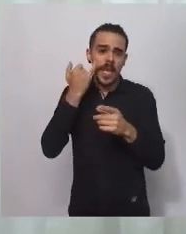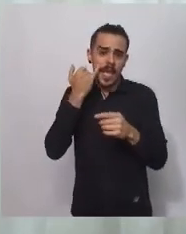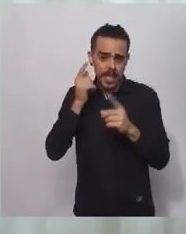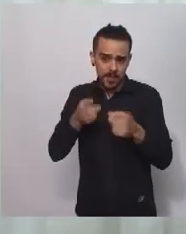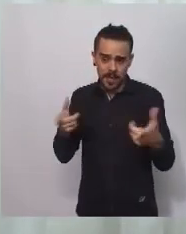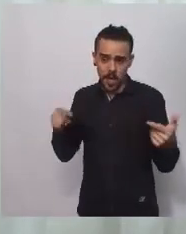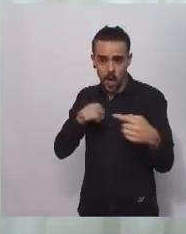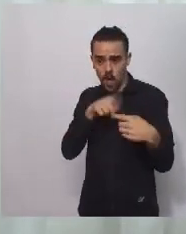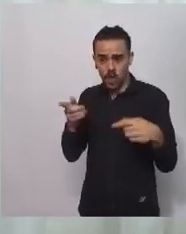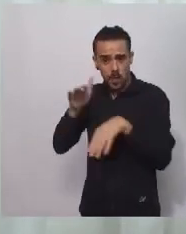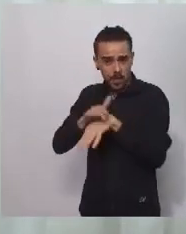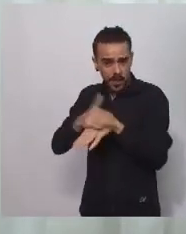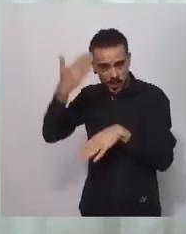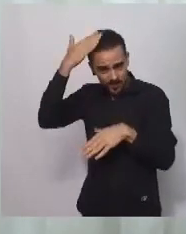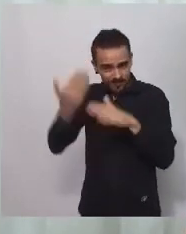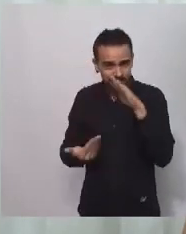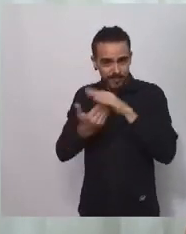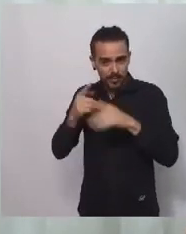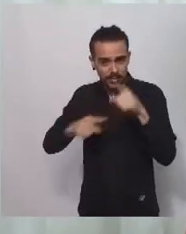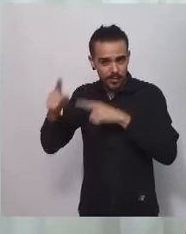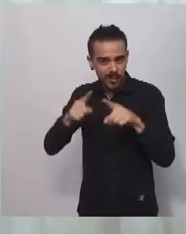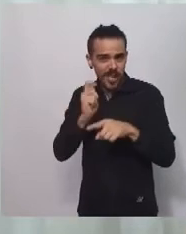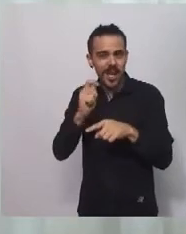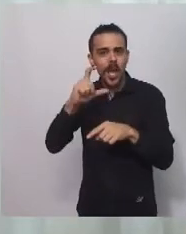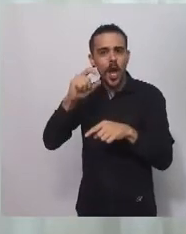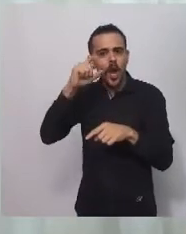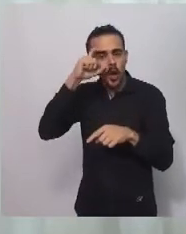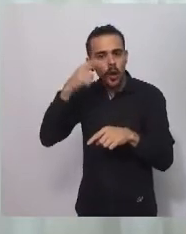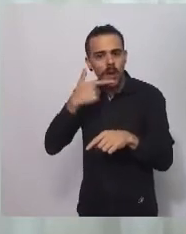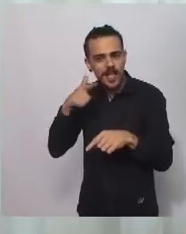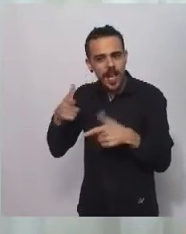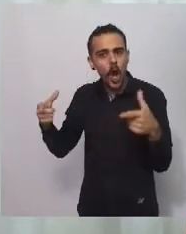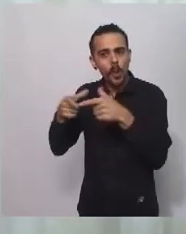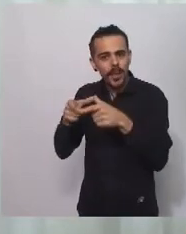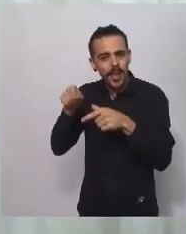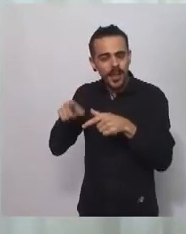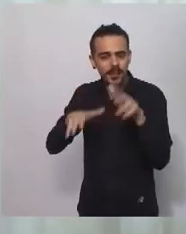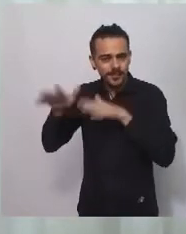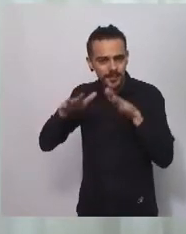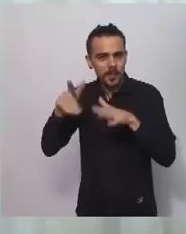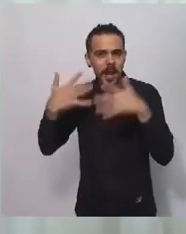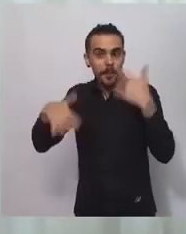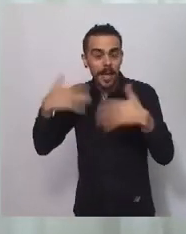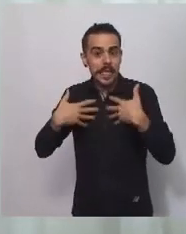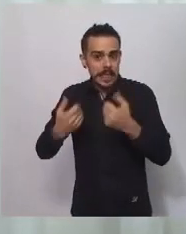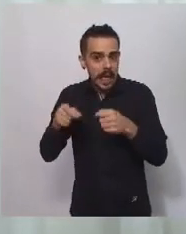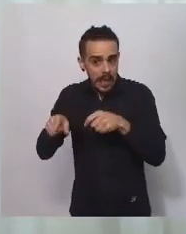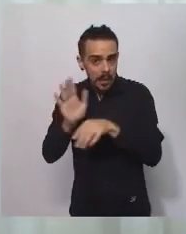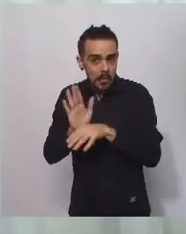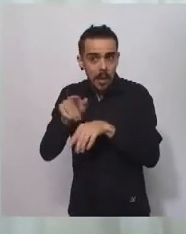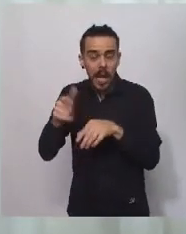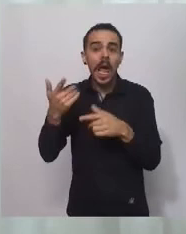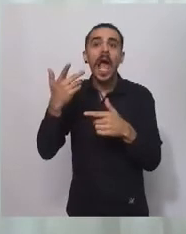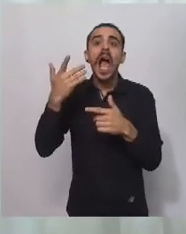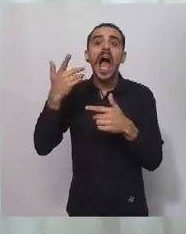jóvenes es decir el comité de emergencia sanitaria que fue antes de que se produzca el primer caso en argentina esto nos permitió ganar